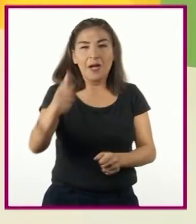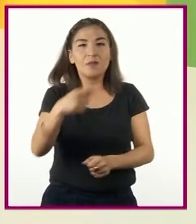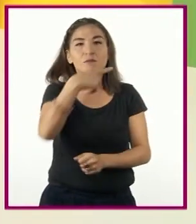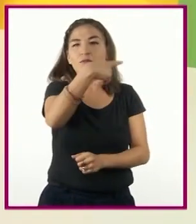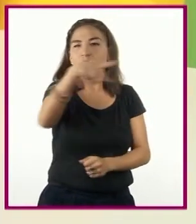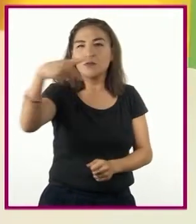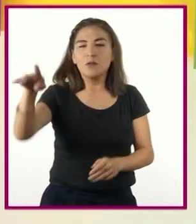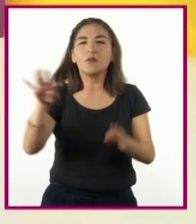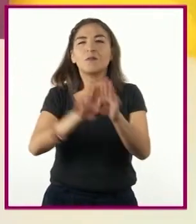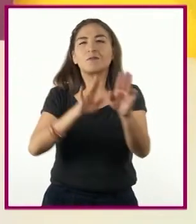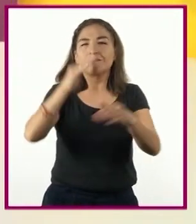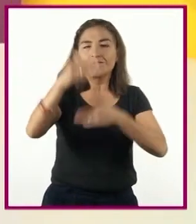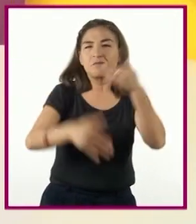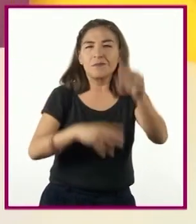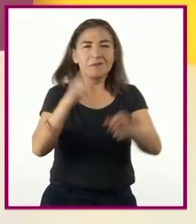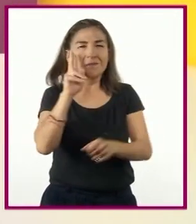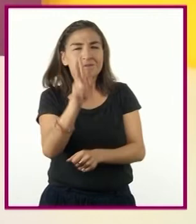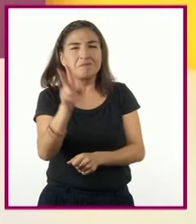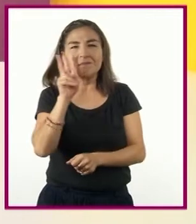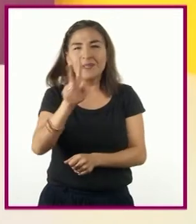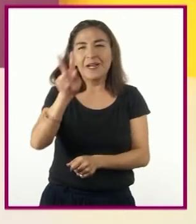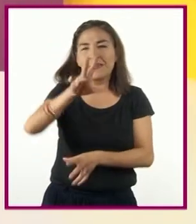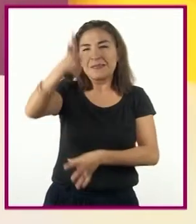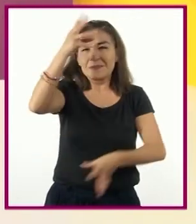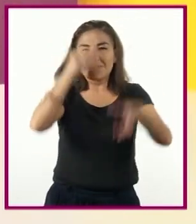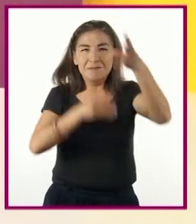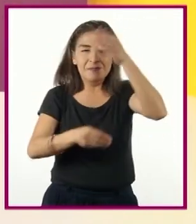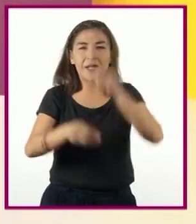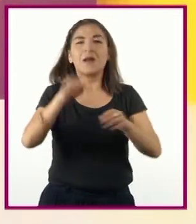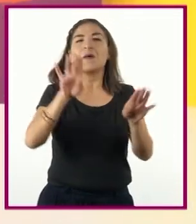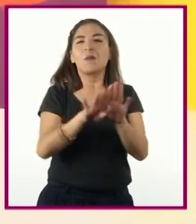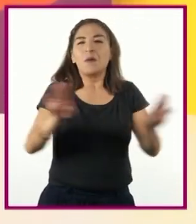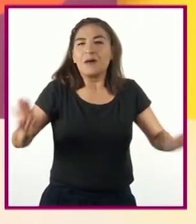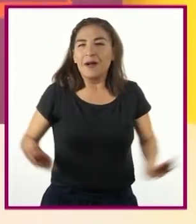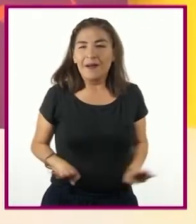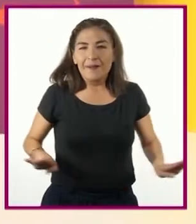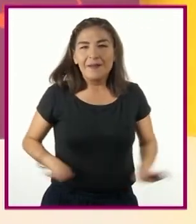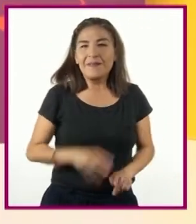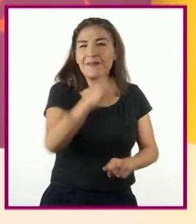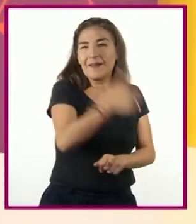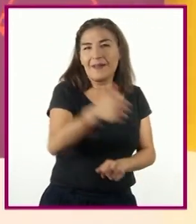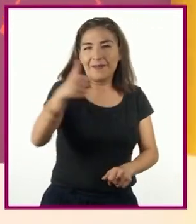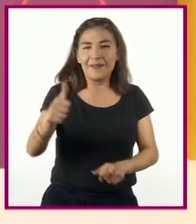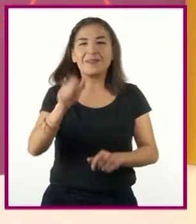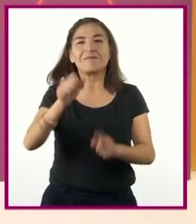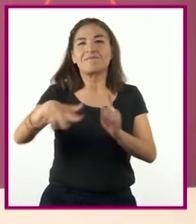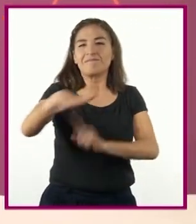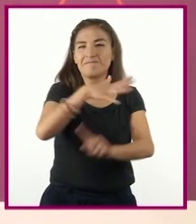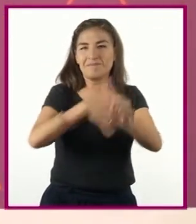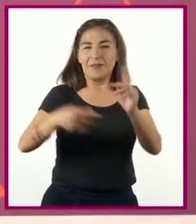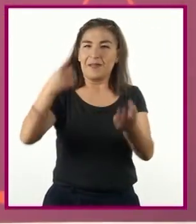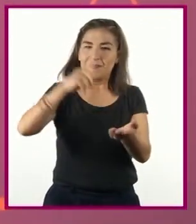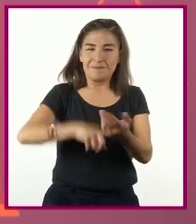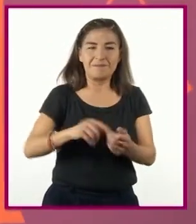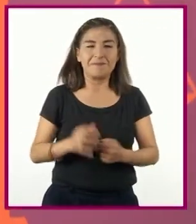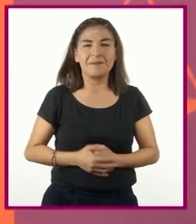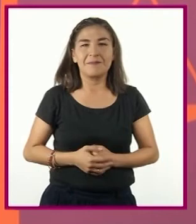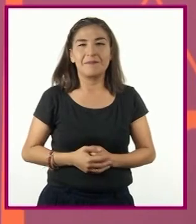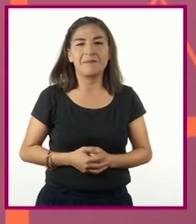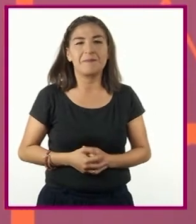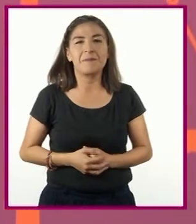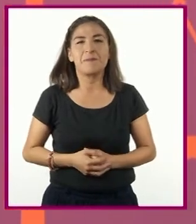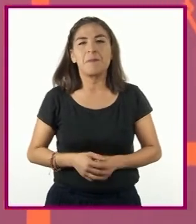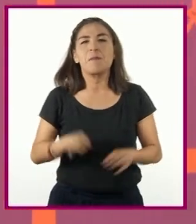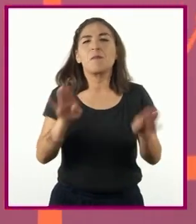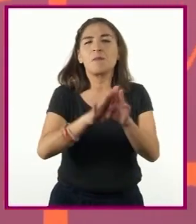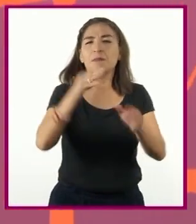uno va percibiendo, de los aprendizajes y de las características de quienes le rodean. Las condiciones de